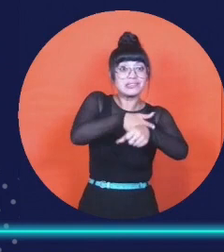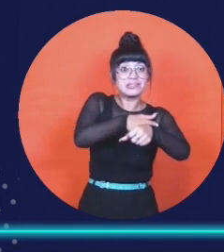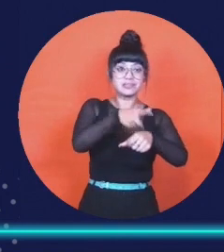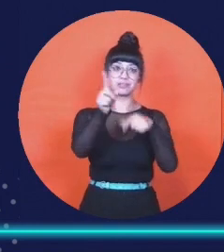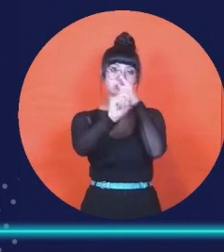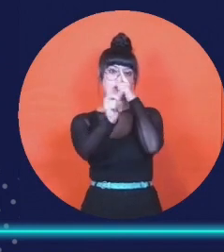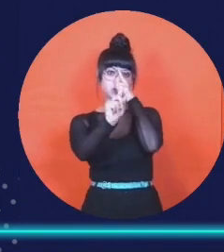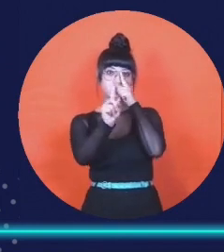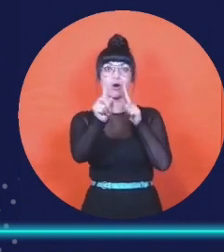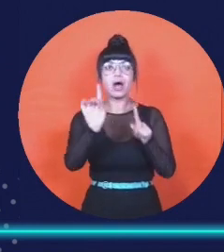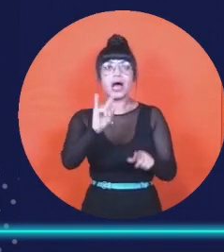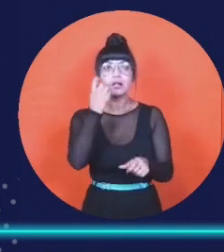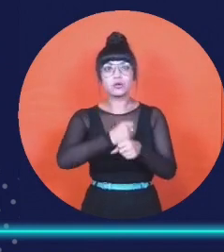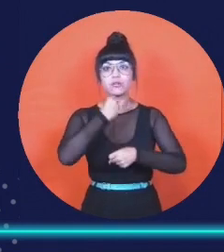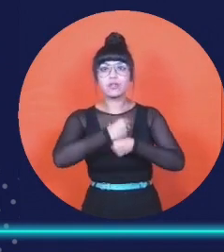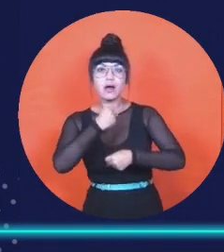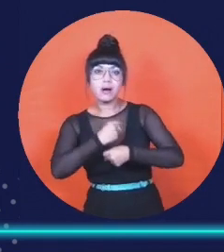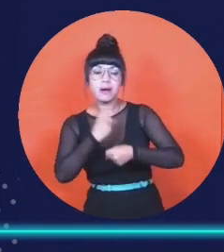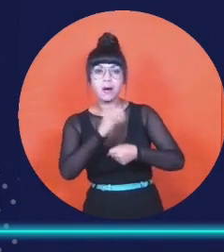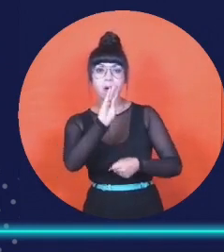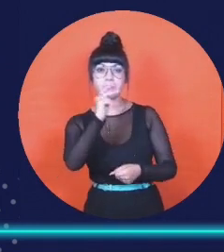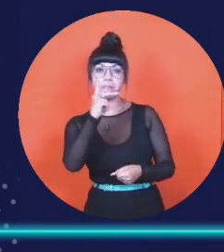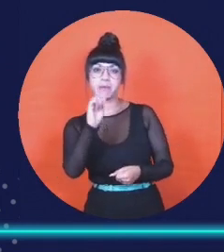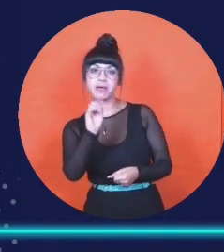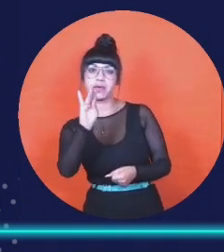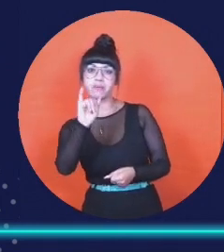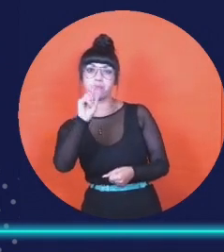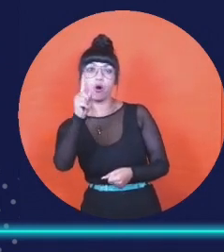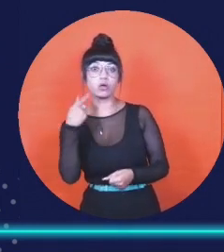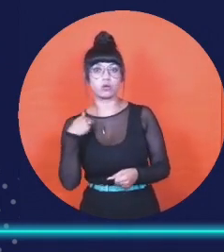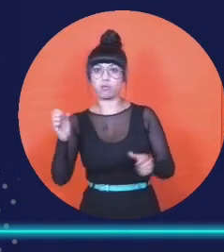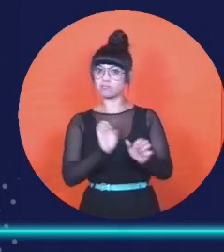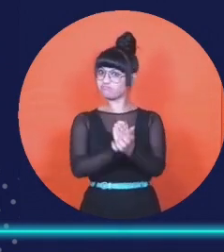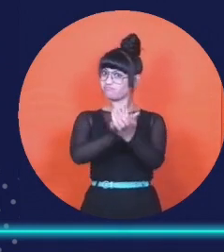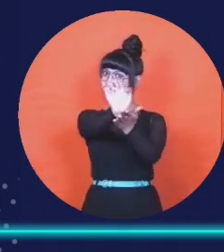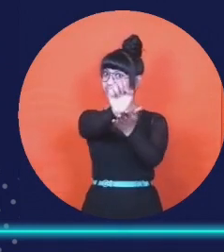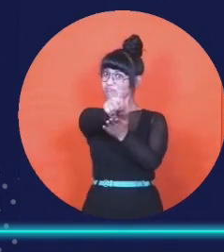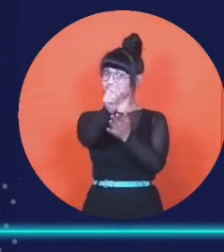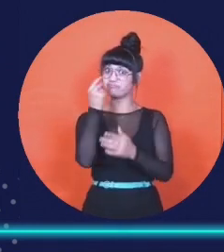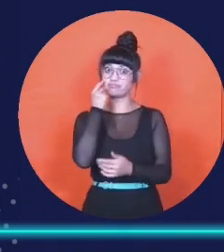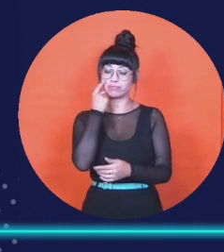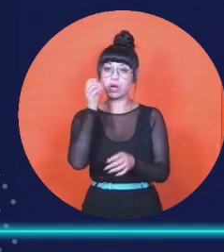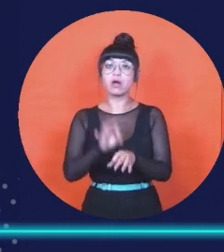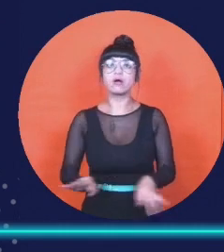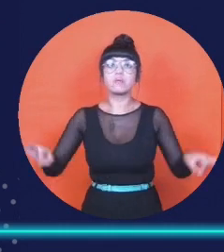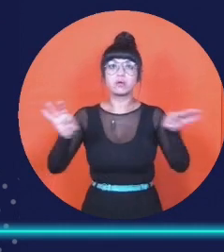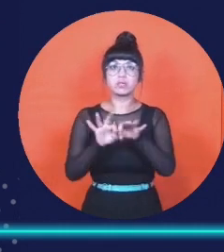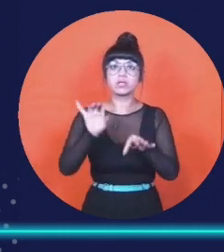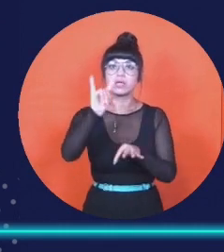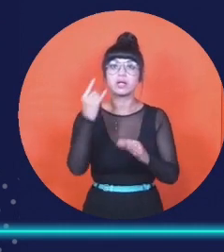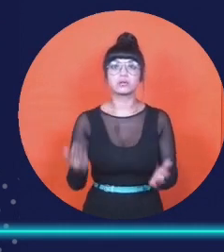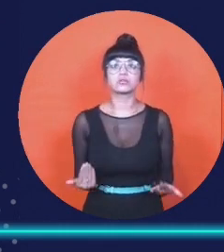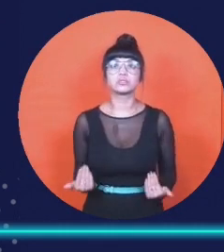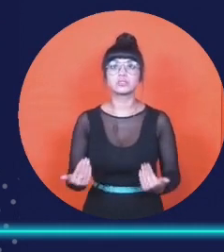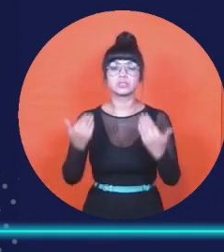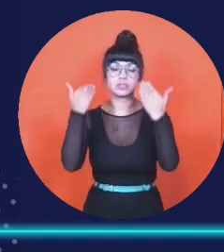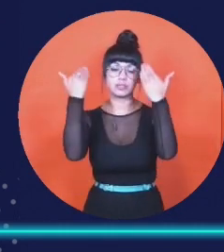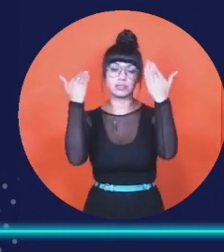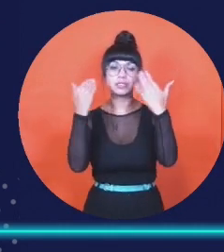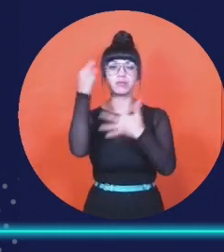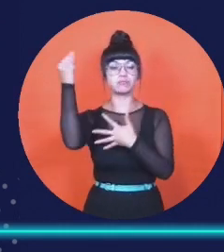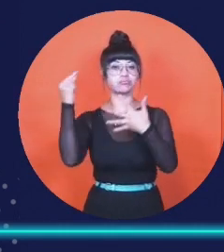el exceso de trabajo en Pickpock está altamente rechazado y todo eso hace parte del esquema de beneficios que tenemos formado,